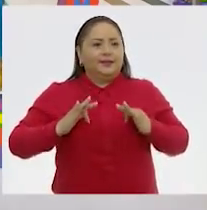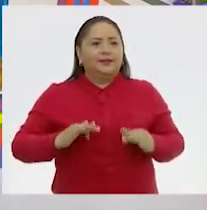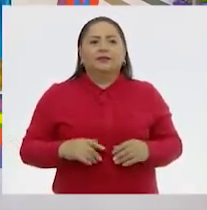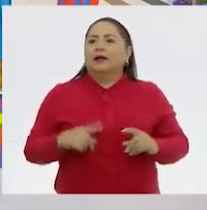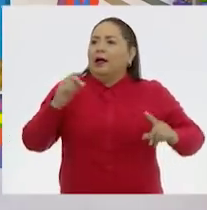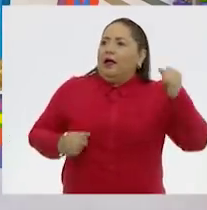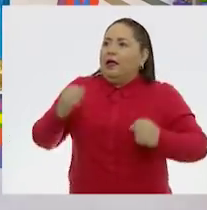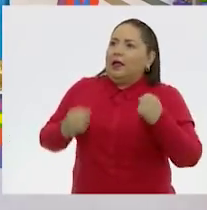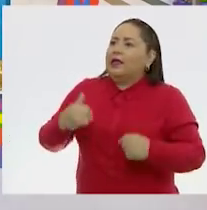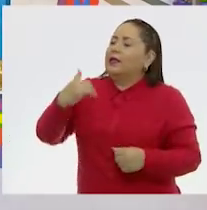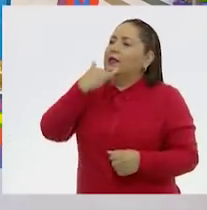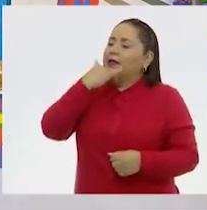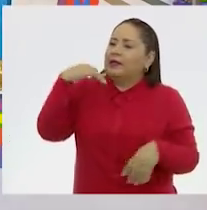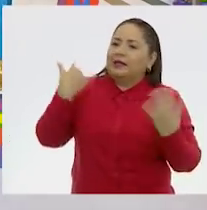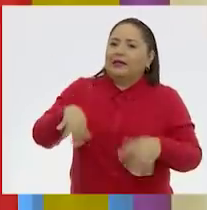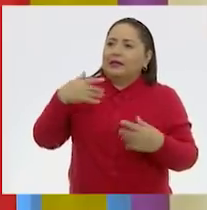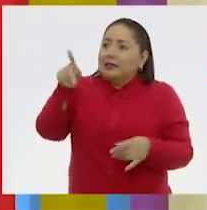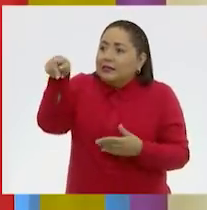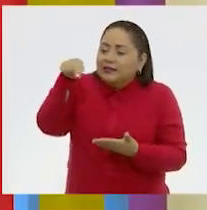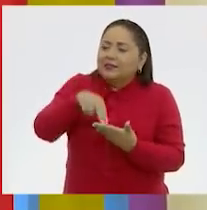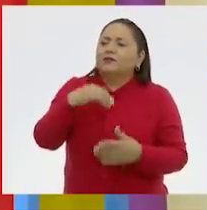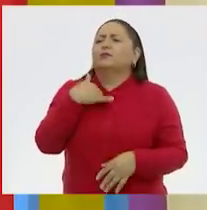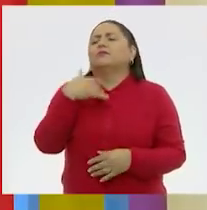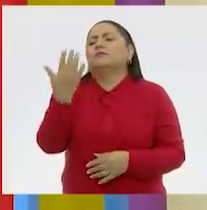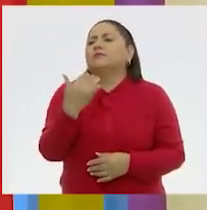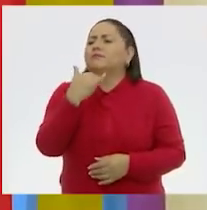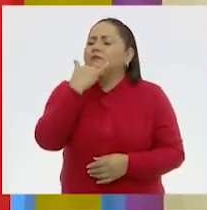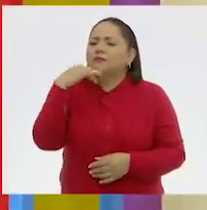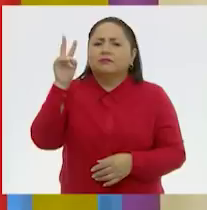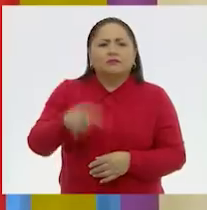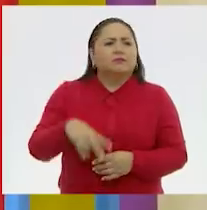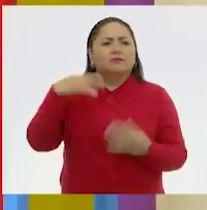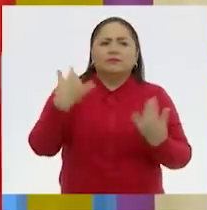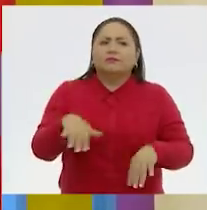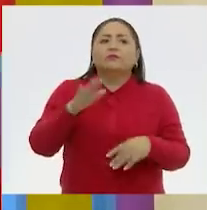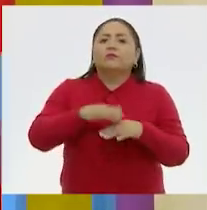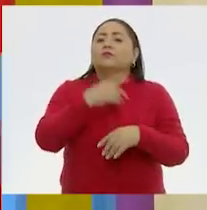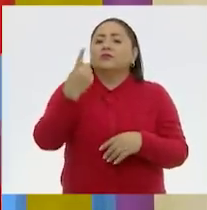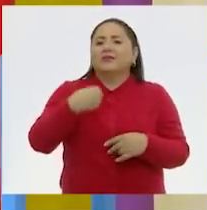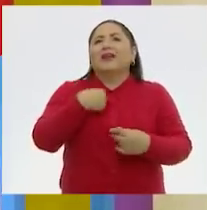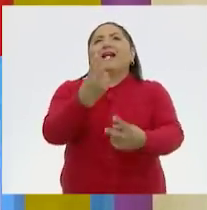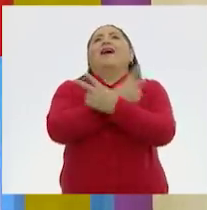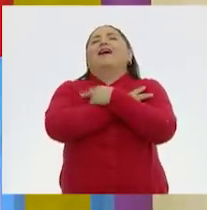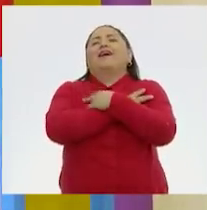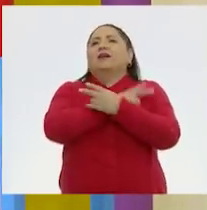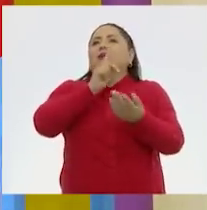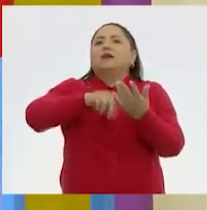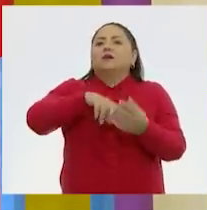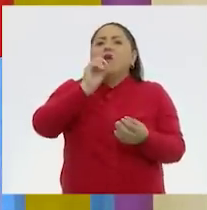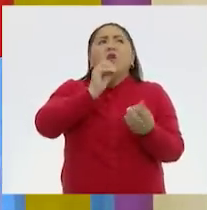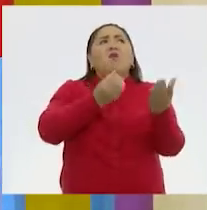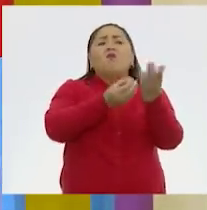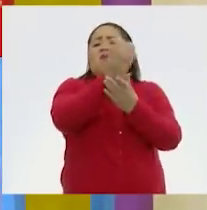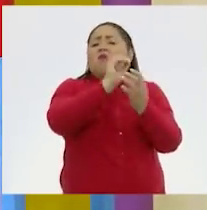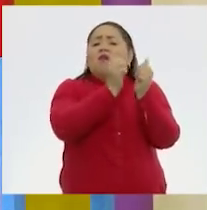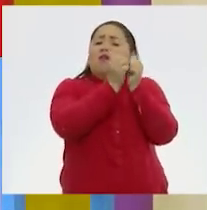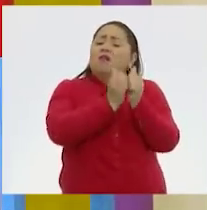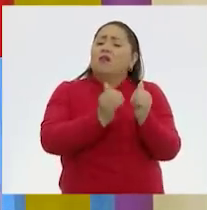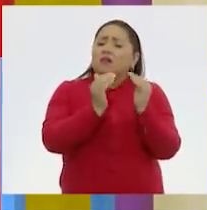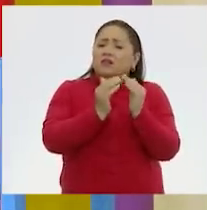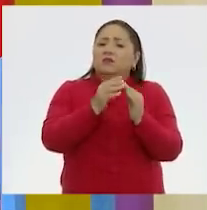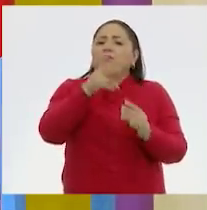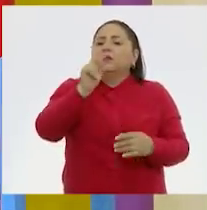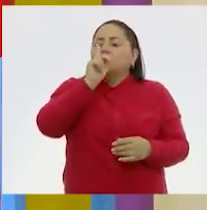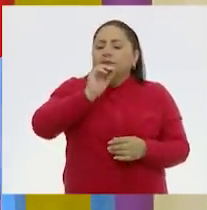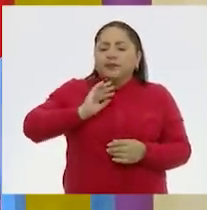Ay, Saladín. Ay, ya estás aquí. Oye, te debo una disculpa enorme, no. Perdón. Estaba en mis vacaciones, no salí a ningún lado, me quedé en mi casa, pero pues,